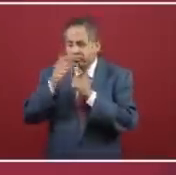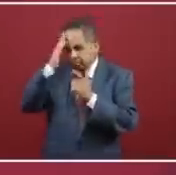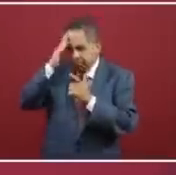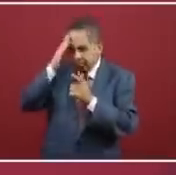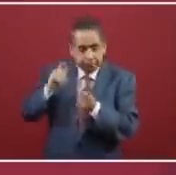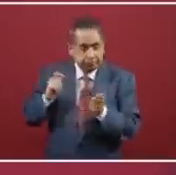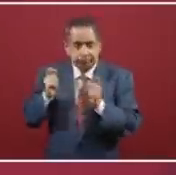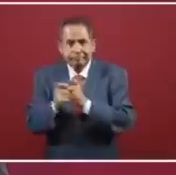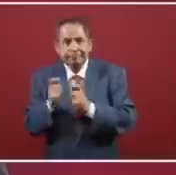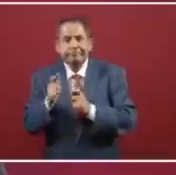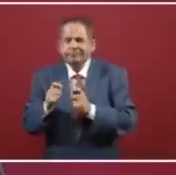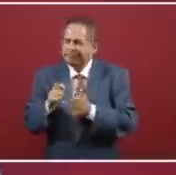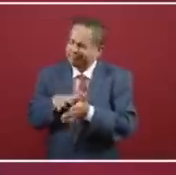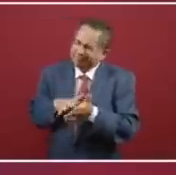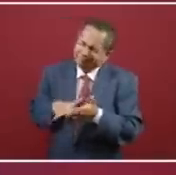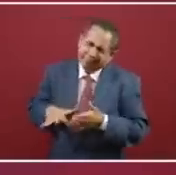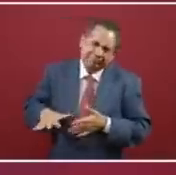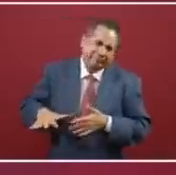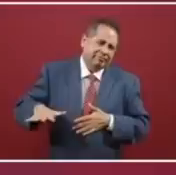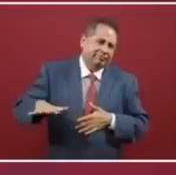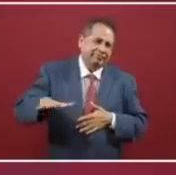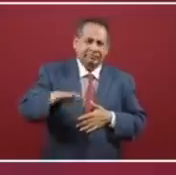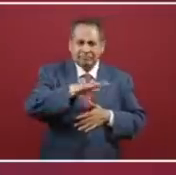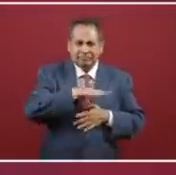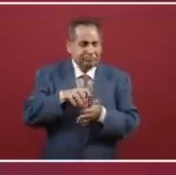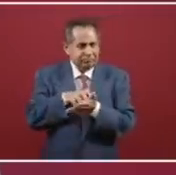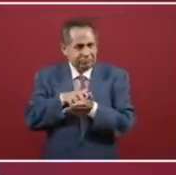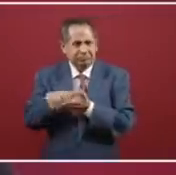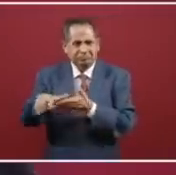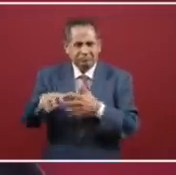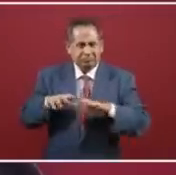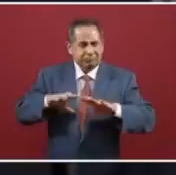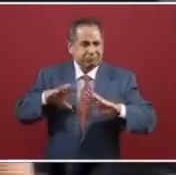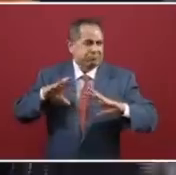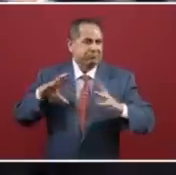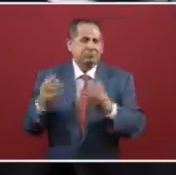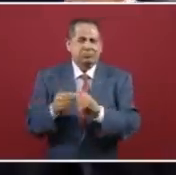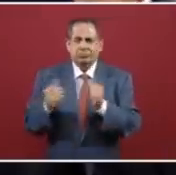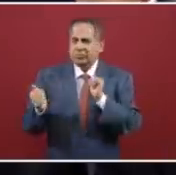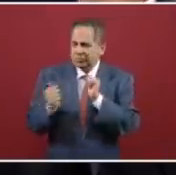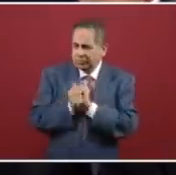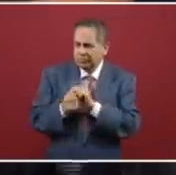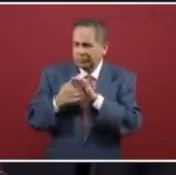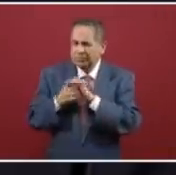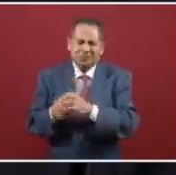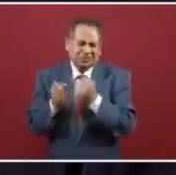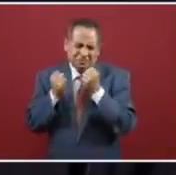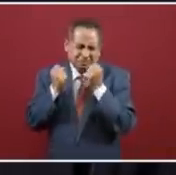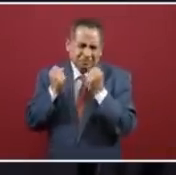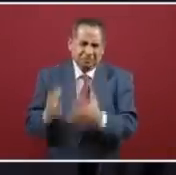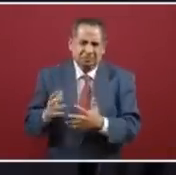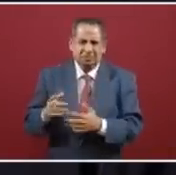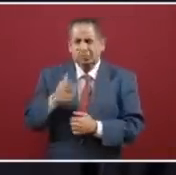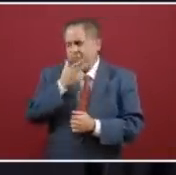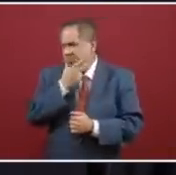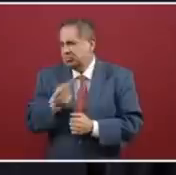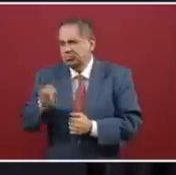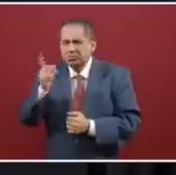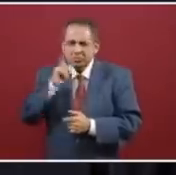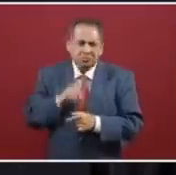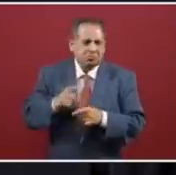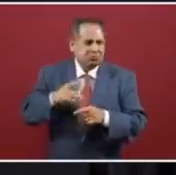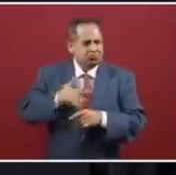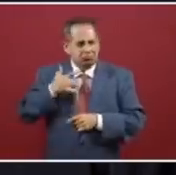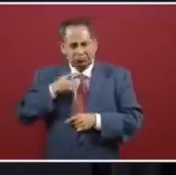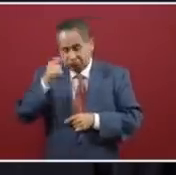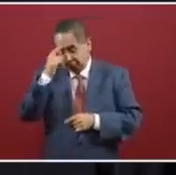y una transformación que estamos llevando a cabo entre muchas mujeres y hombres